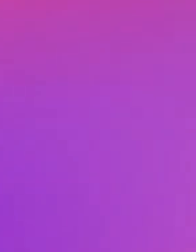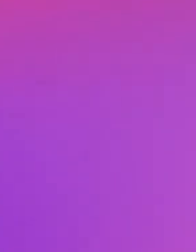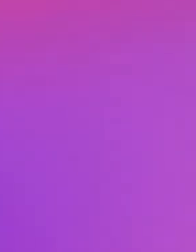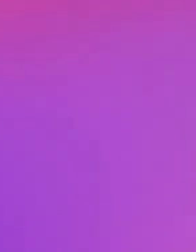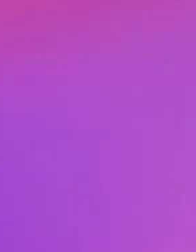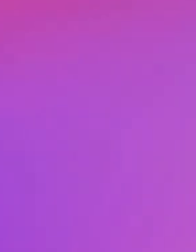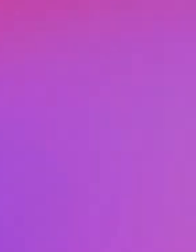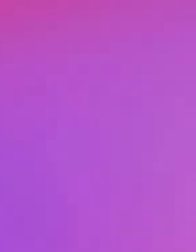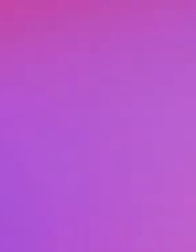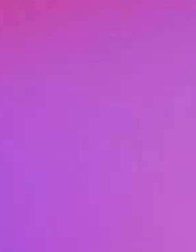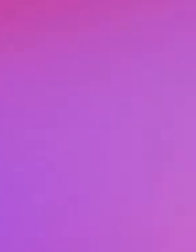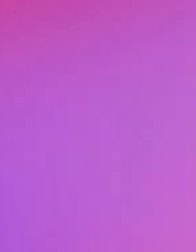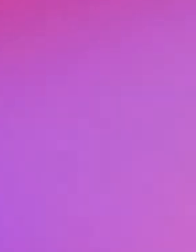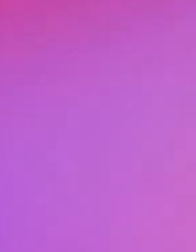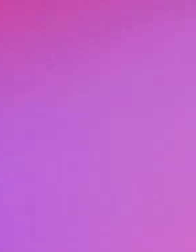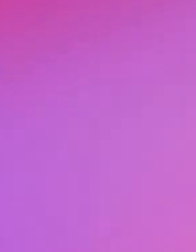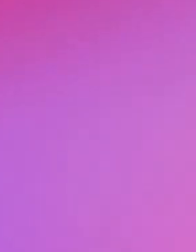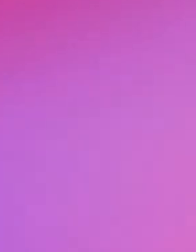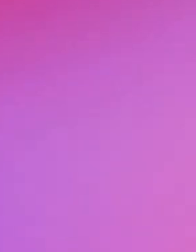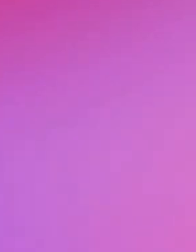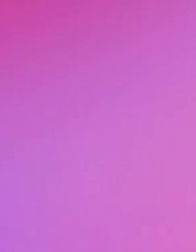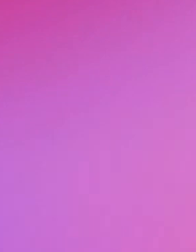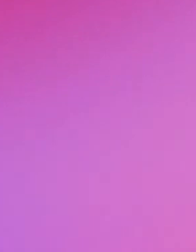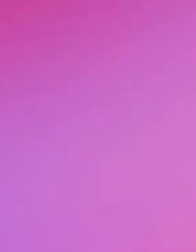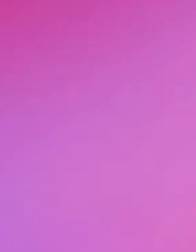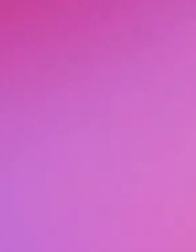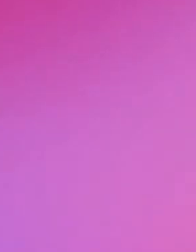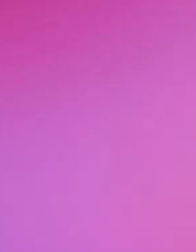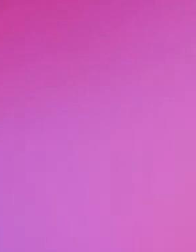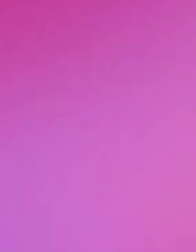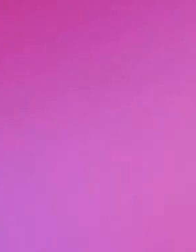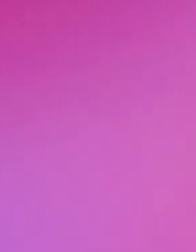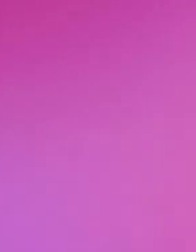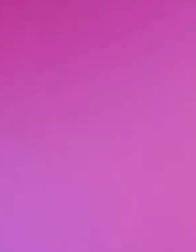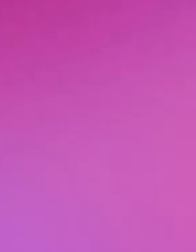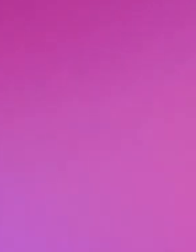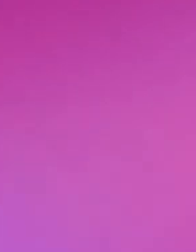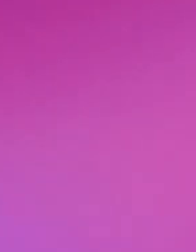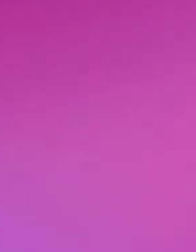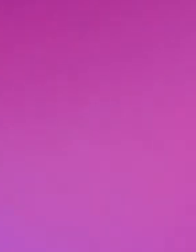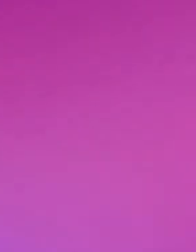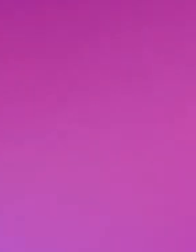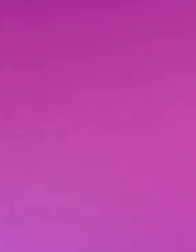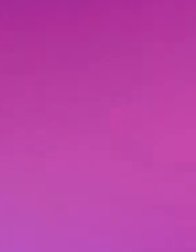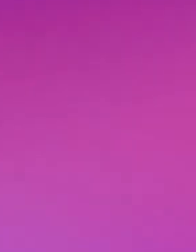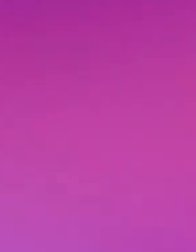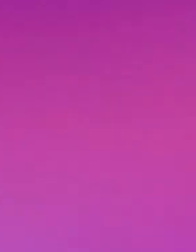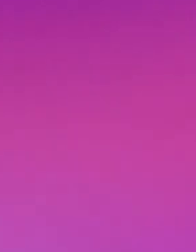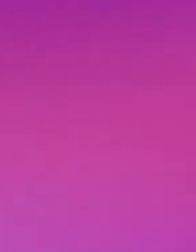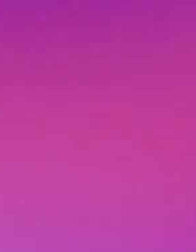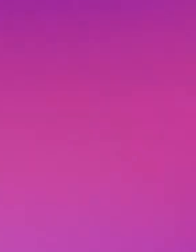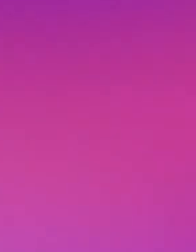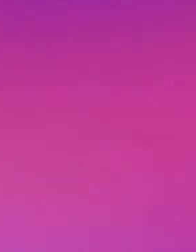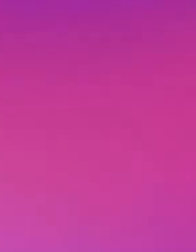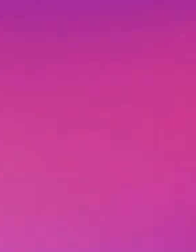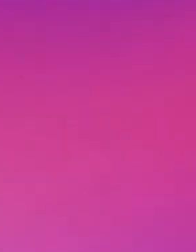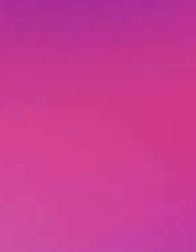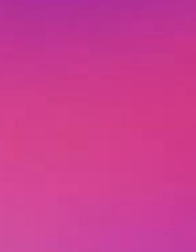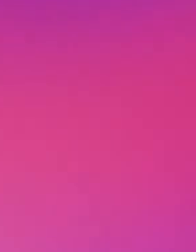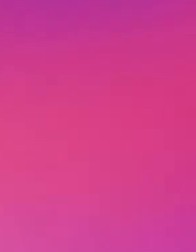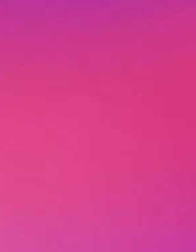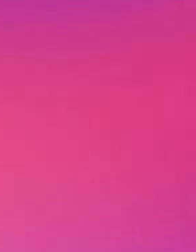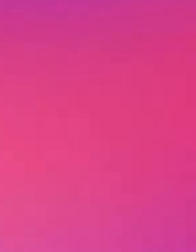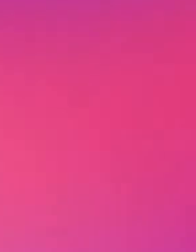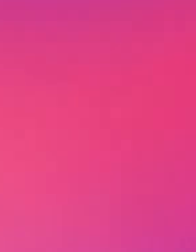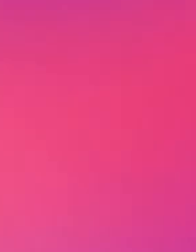Si tienes dudas o necesitas ayuda, llama al Centro de Apoyo Pedagógico a Distancia. El número de teléfono para secundaria